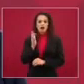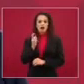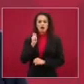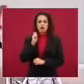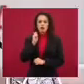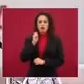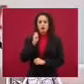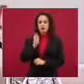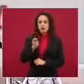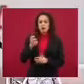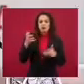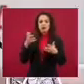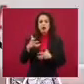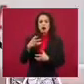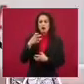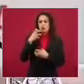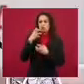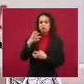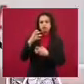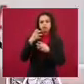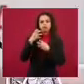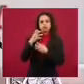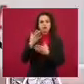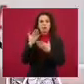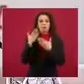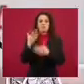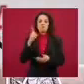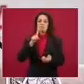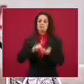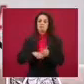a sus anchas la libertad.